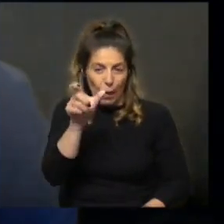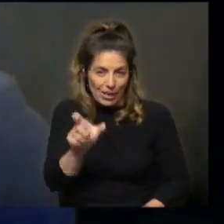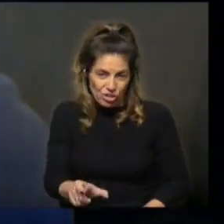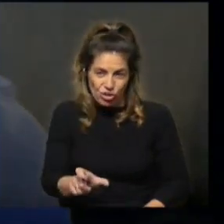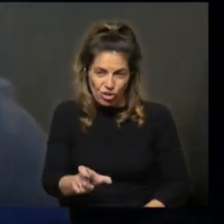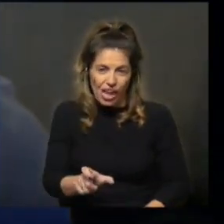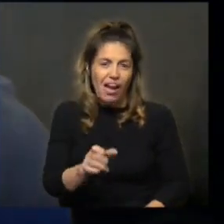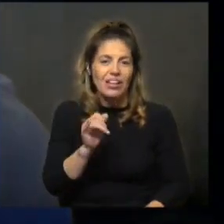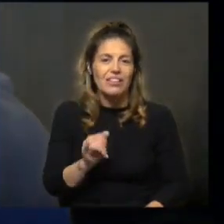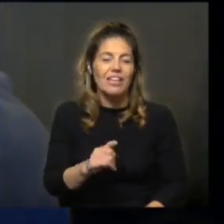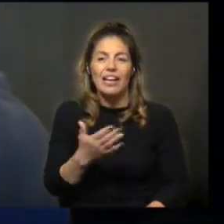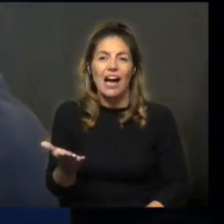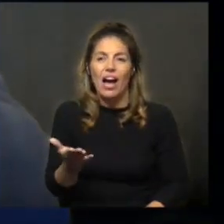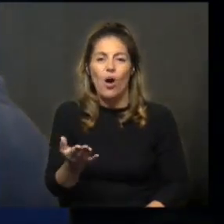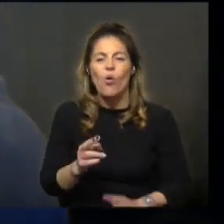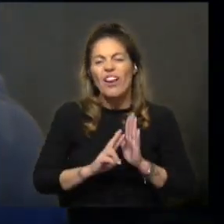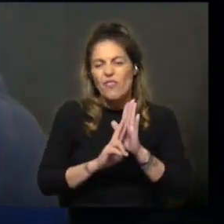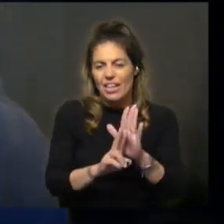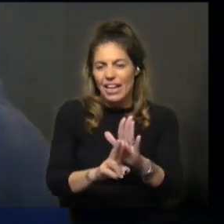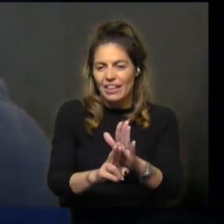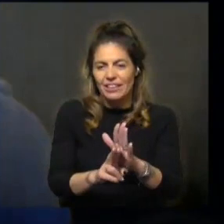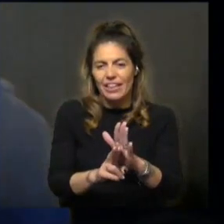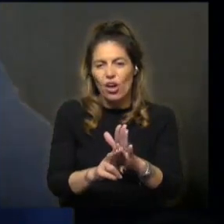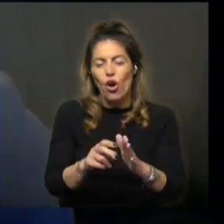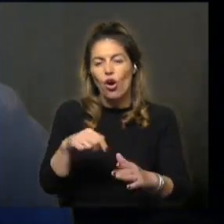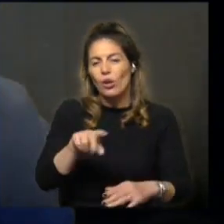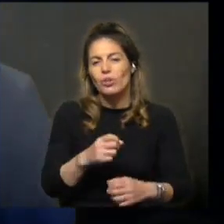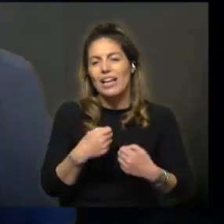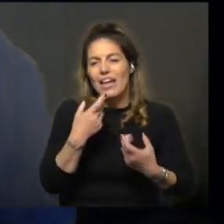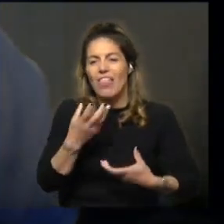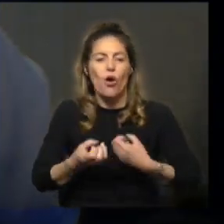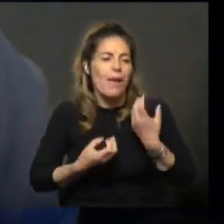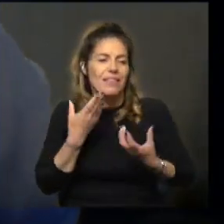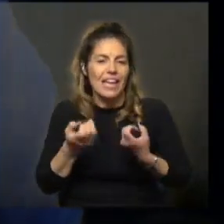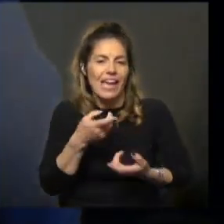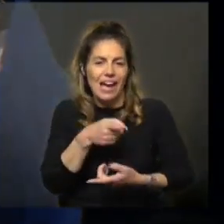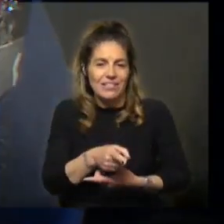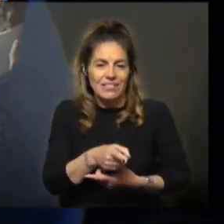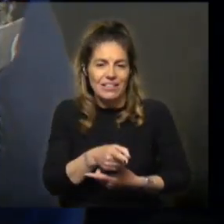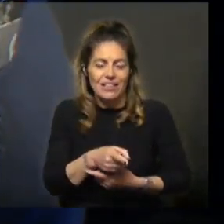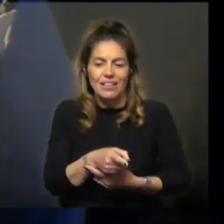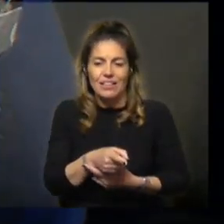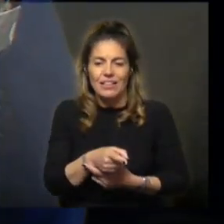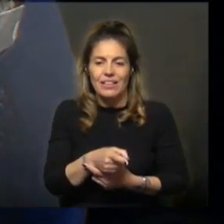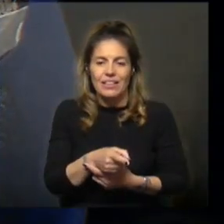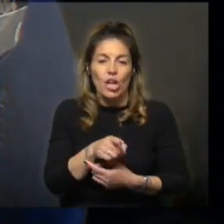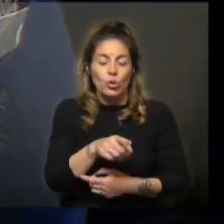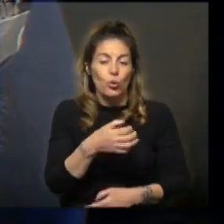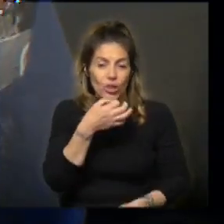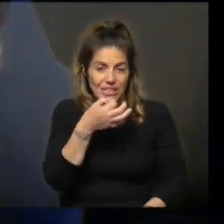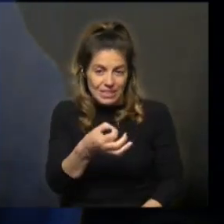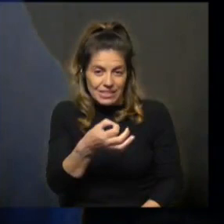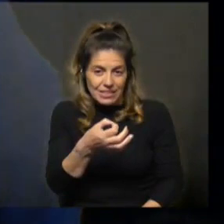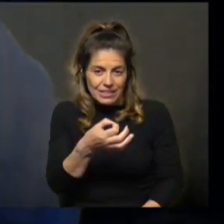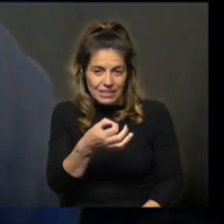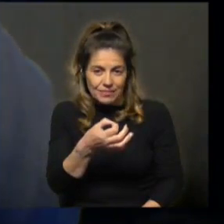tenga no sé si una referente o alguien que los haya inspirado que les haya generado alguna cosa y bueno Tú Gabriel